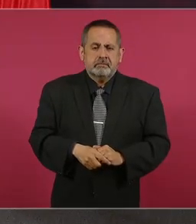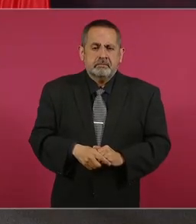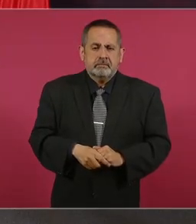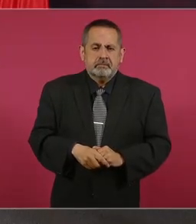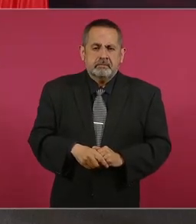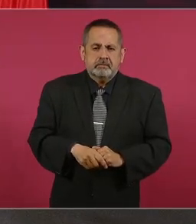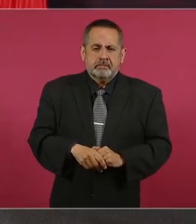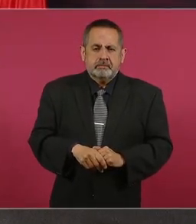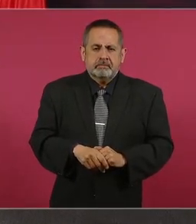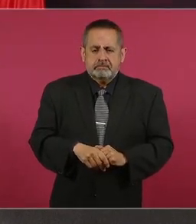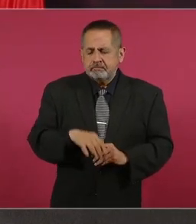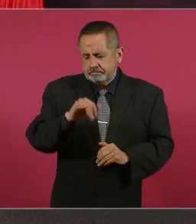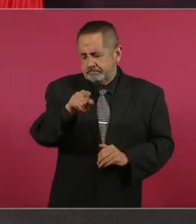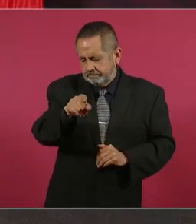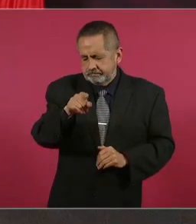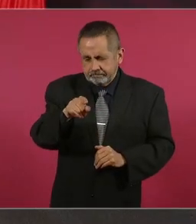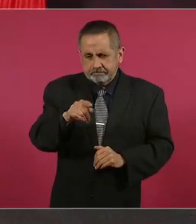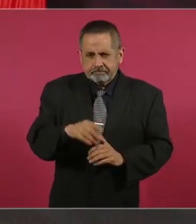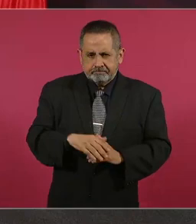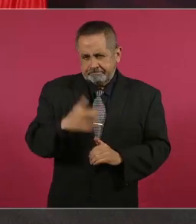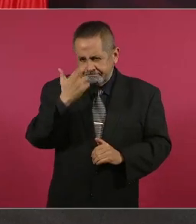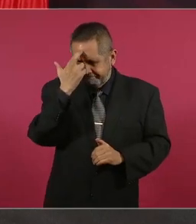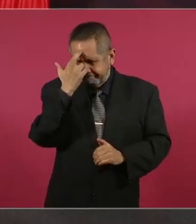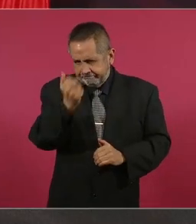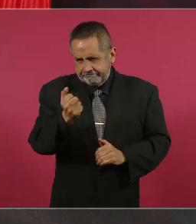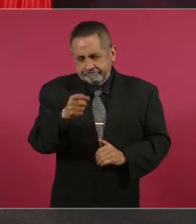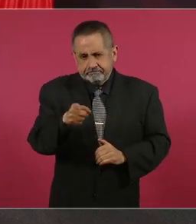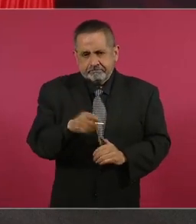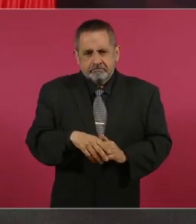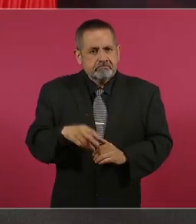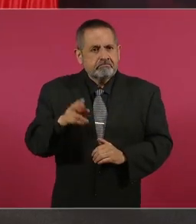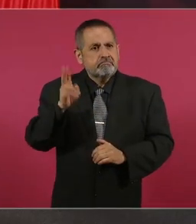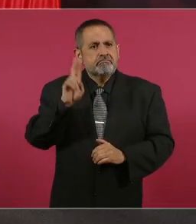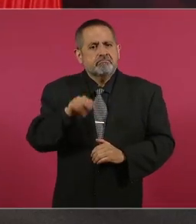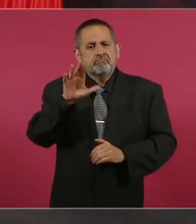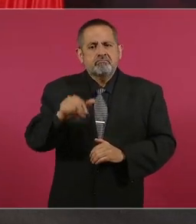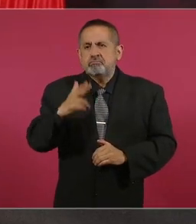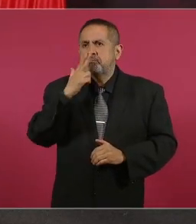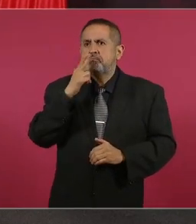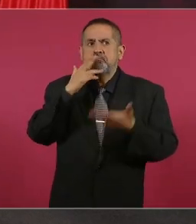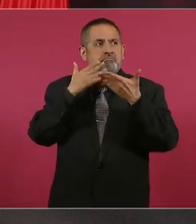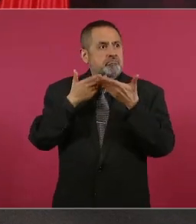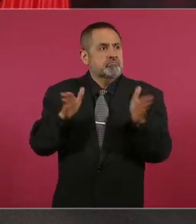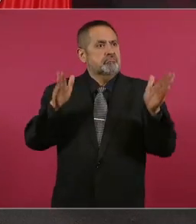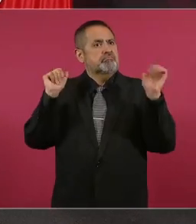una… Sí, bueno, tienes razón, nunca se utilizó,